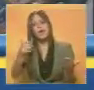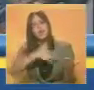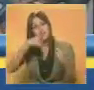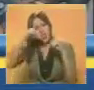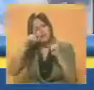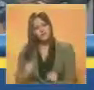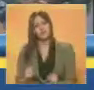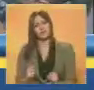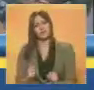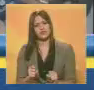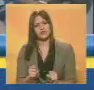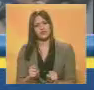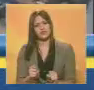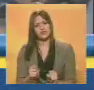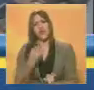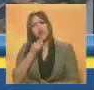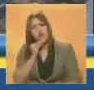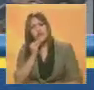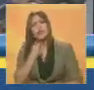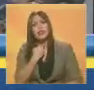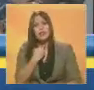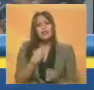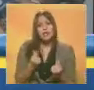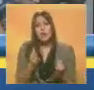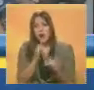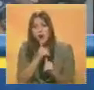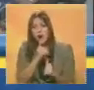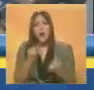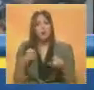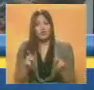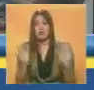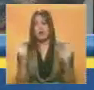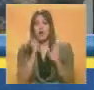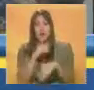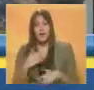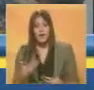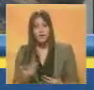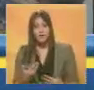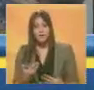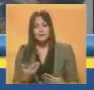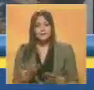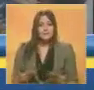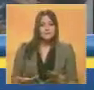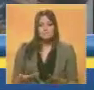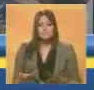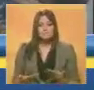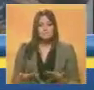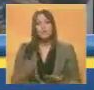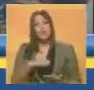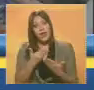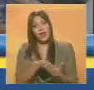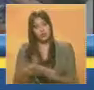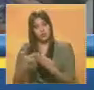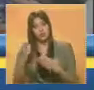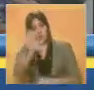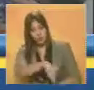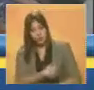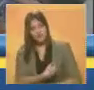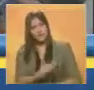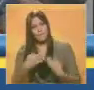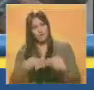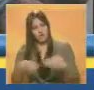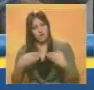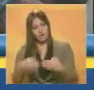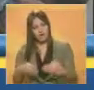profesionales jóvenes de escasos recursos que han tenido la oportunidad de estudiar en una universidad pública